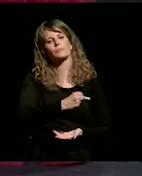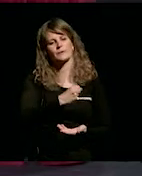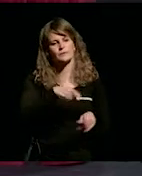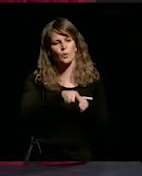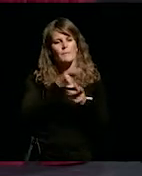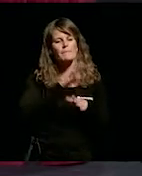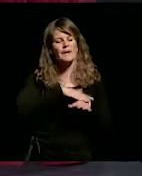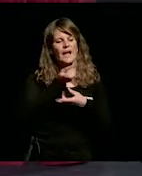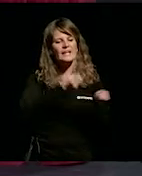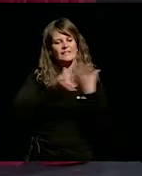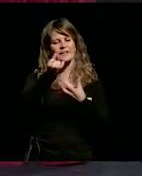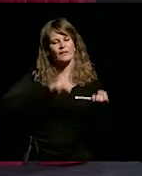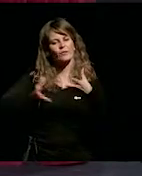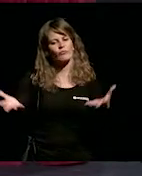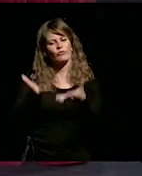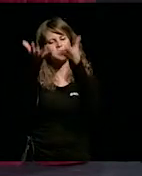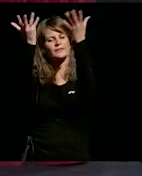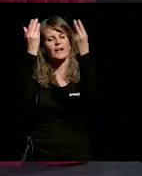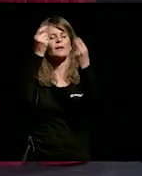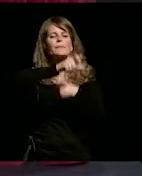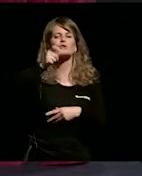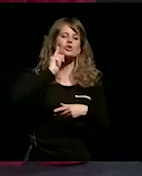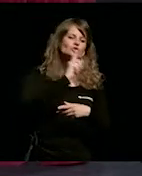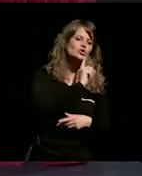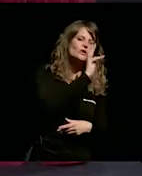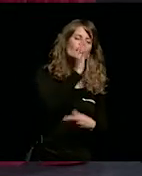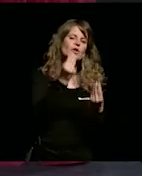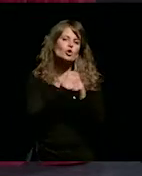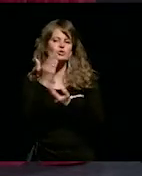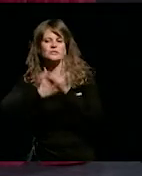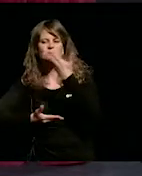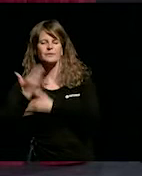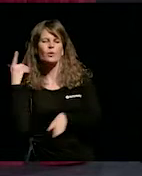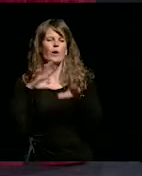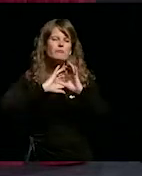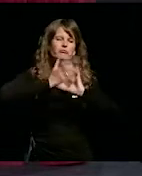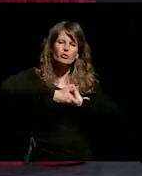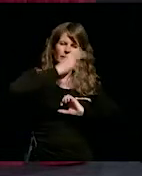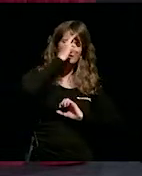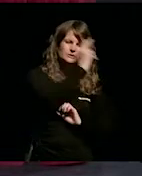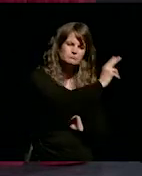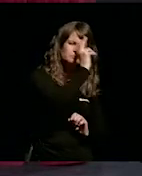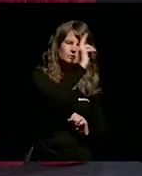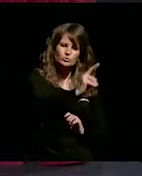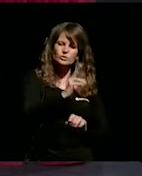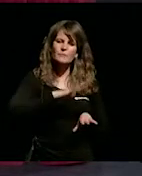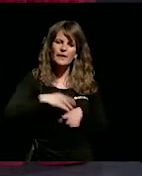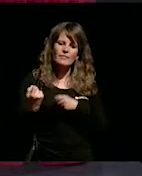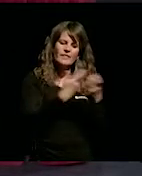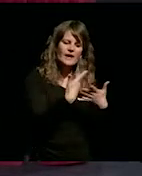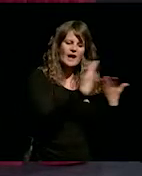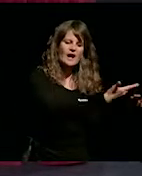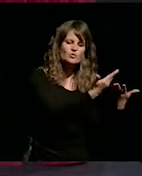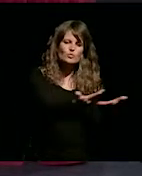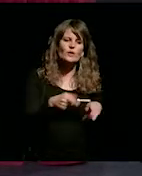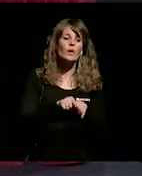la interacción entre las personas sordas y con discapacidades de una forma respetuosa que los ayude, creando un lenguaje propio que